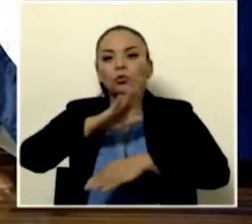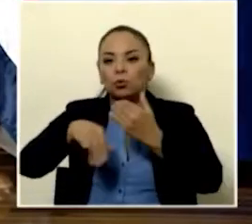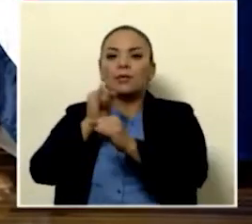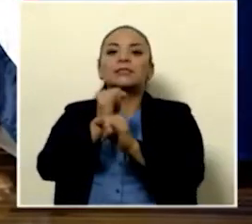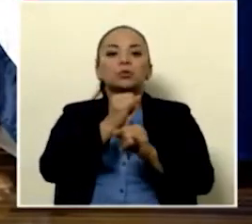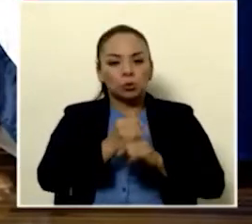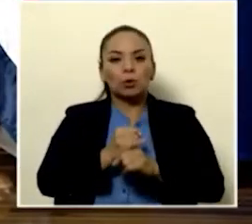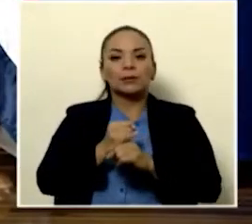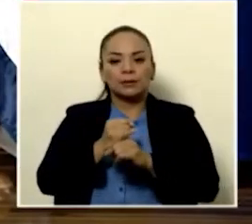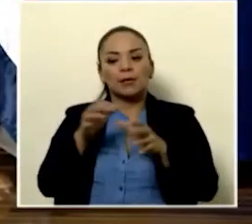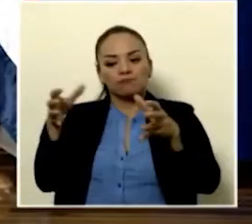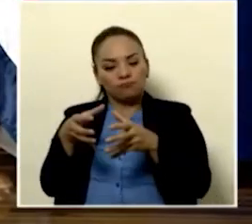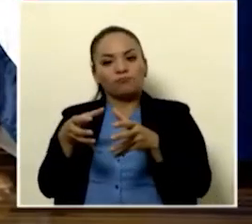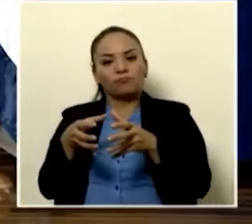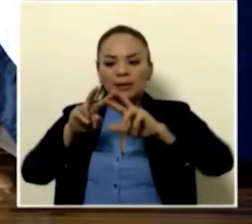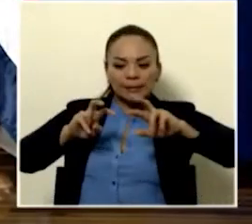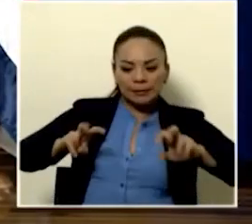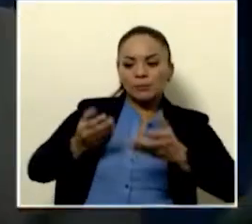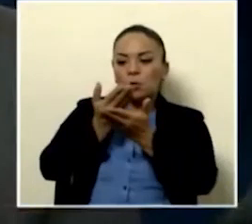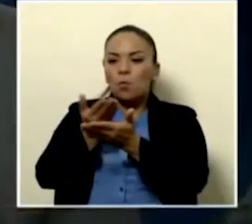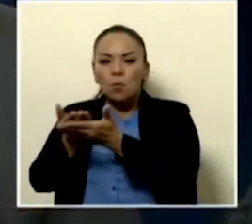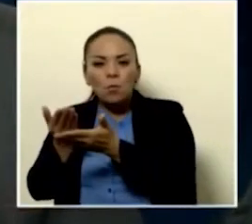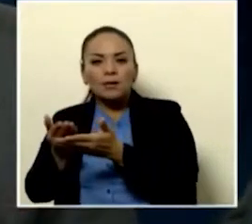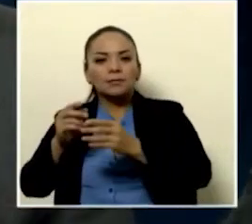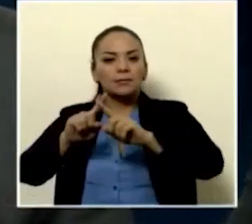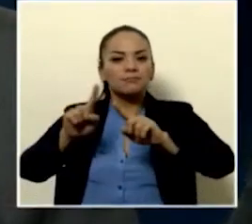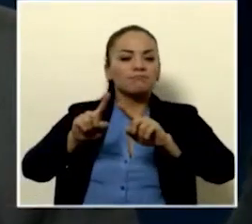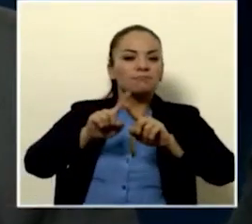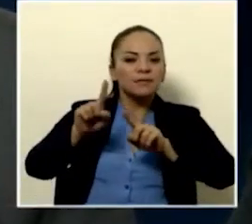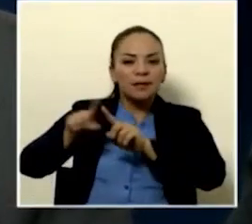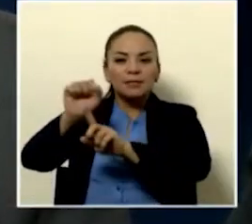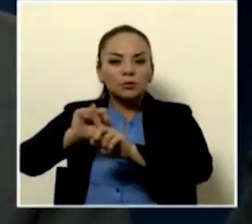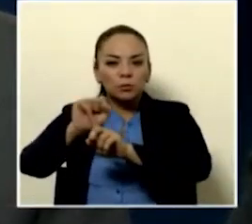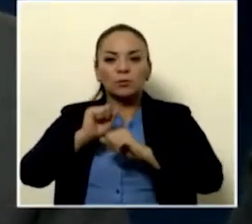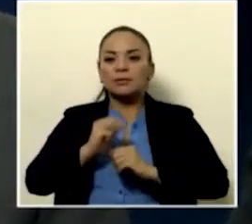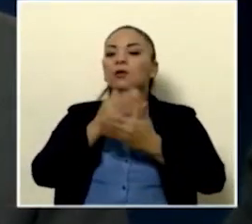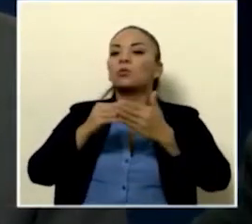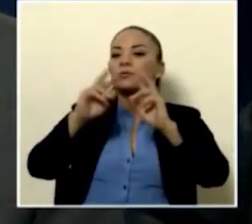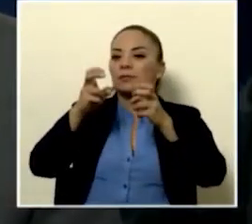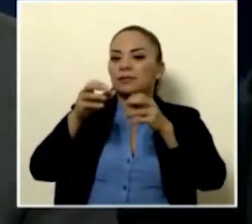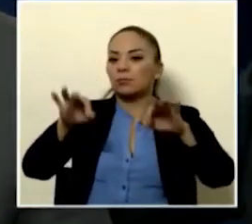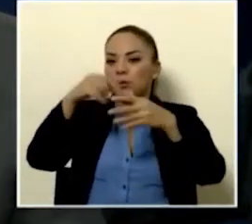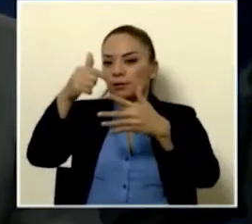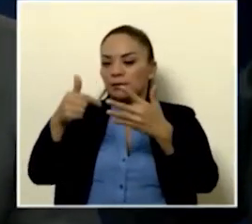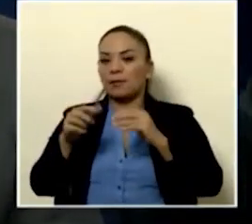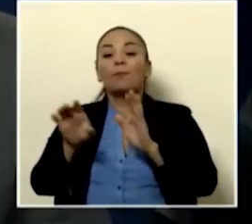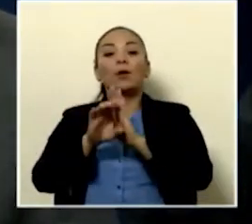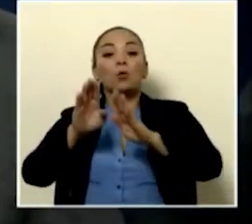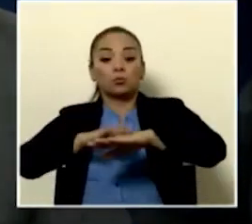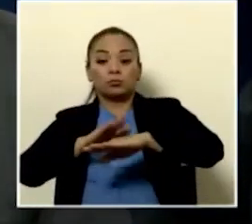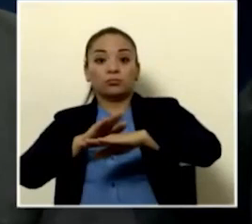involucradas, analizando las propuestas, los diferentes escenarios, y tenemos algunos aspectos importantes como las concesiones en puertos que